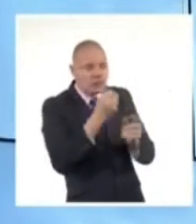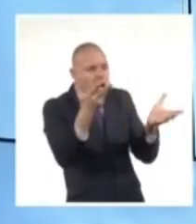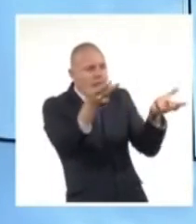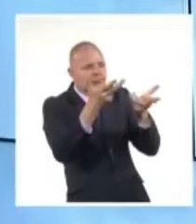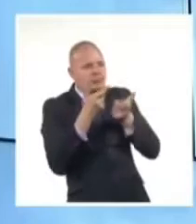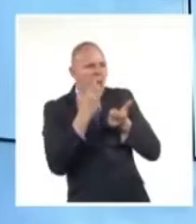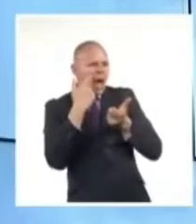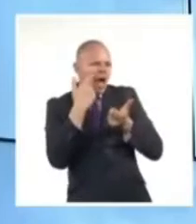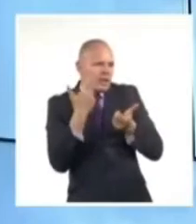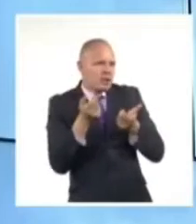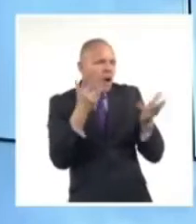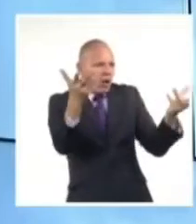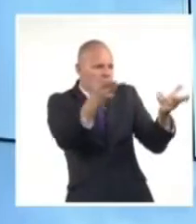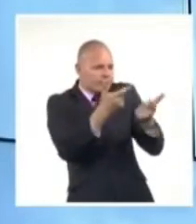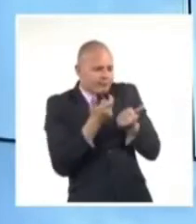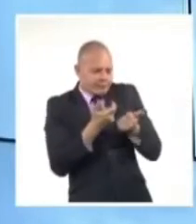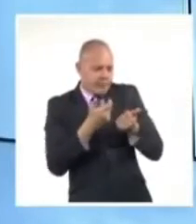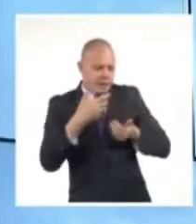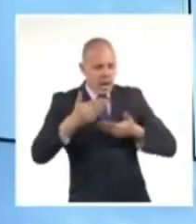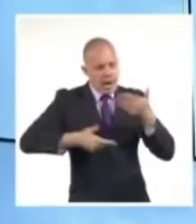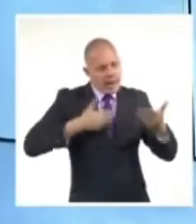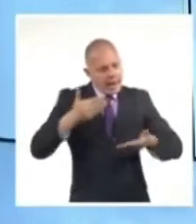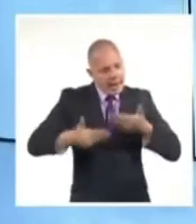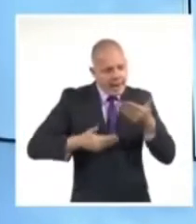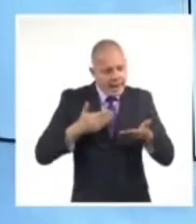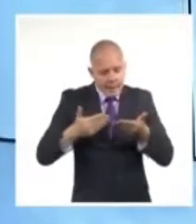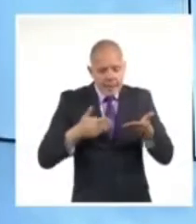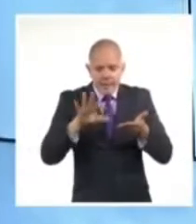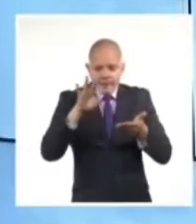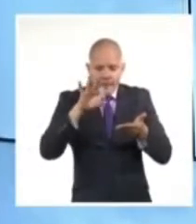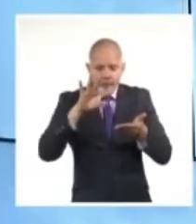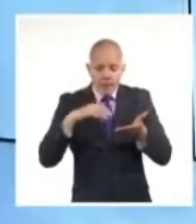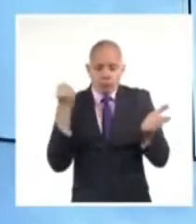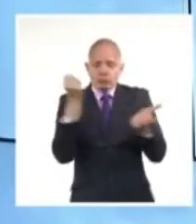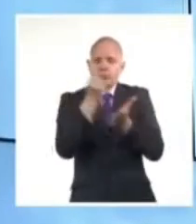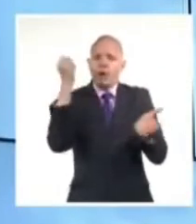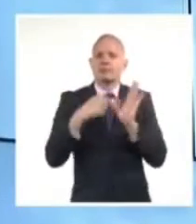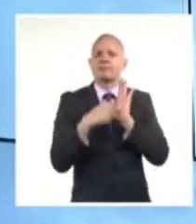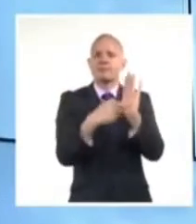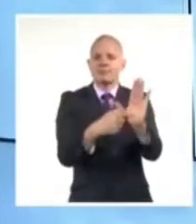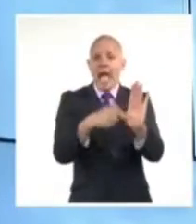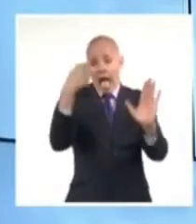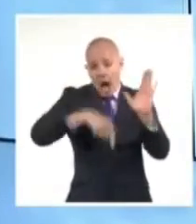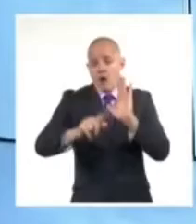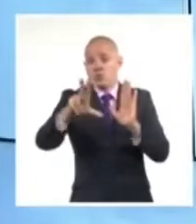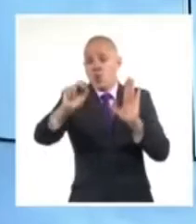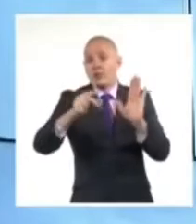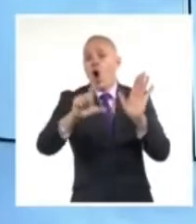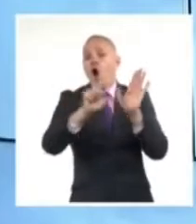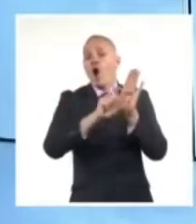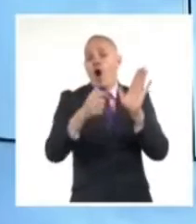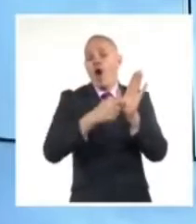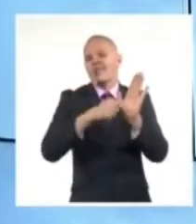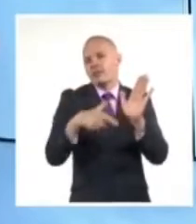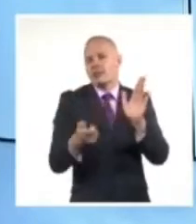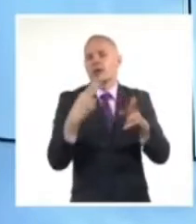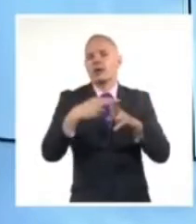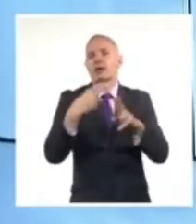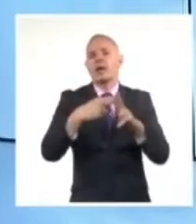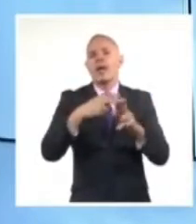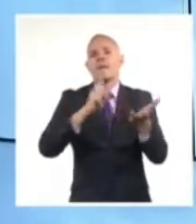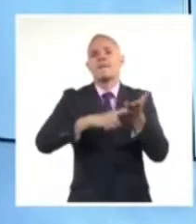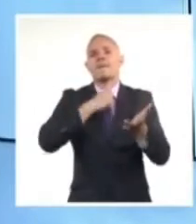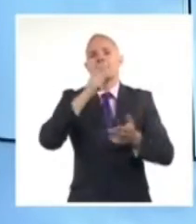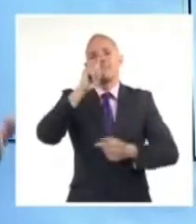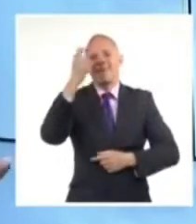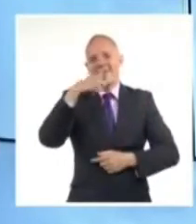su experiencia, desde su vivencia, a la creación de ese nuevo Código Penal que ha sido enriquecido no solo con los aportes de